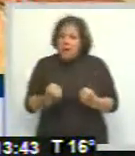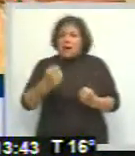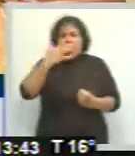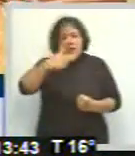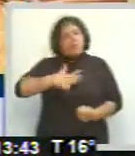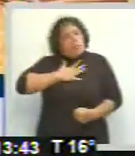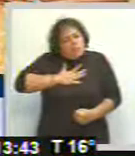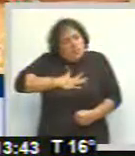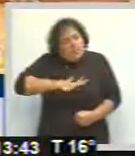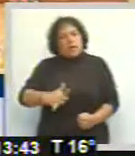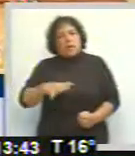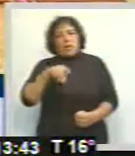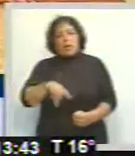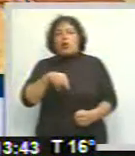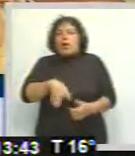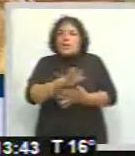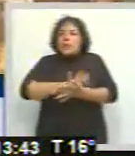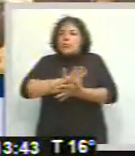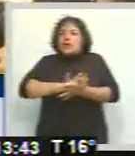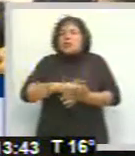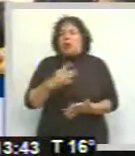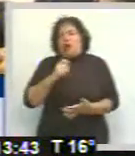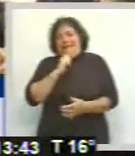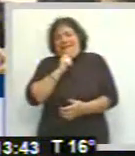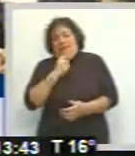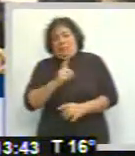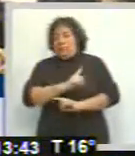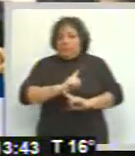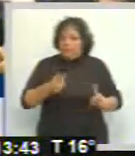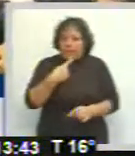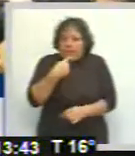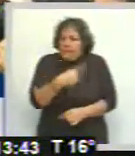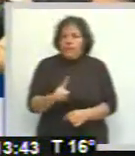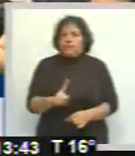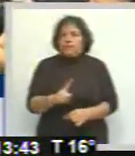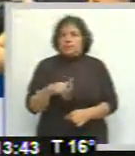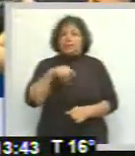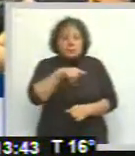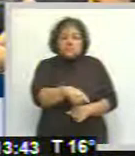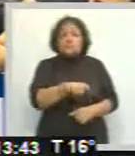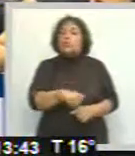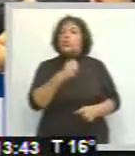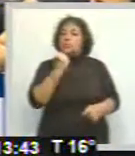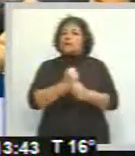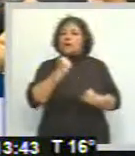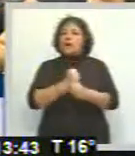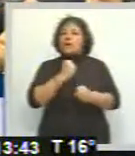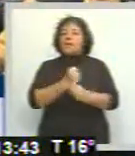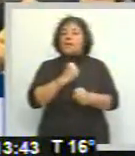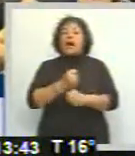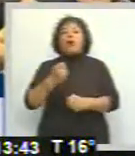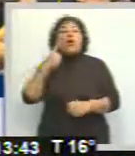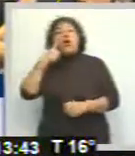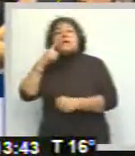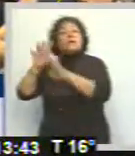este trance que no ha sido para nada agradable y que tiene que ver con el trabajo